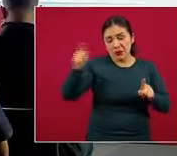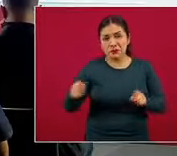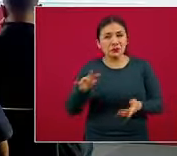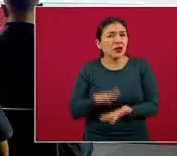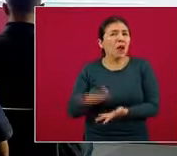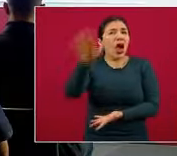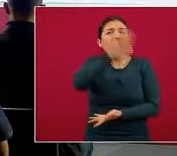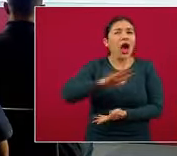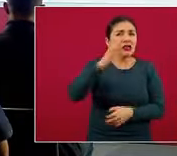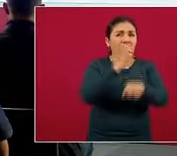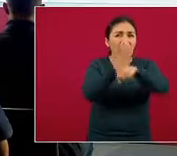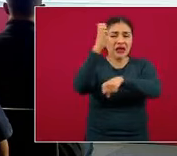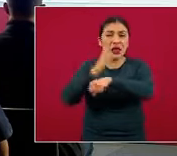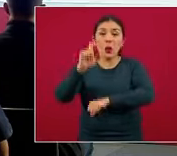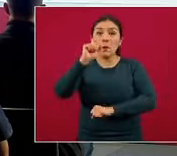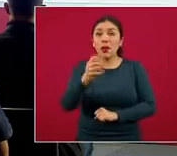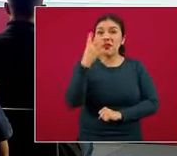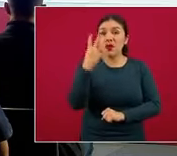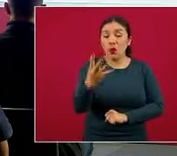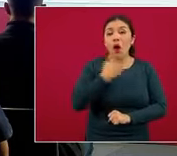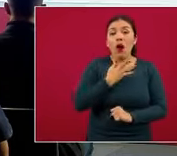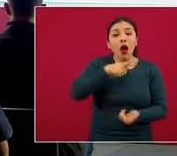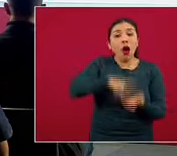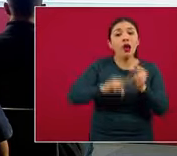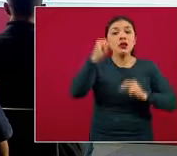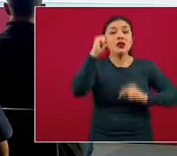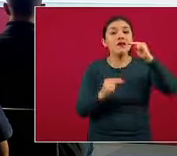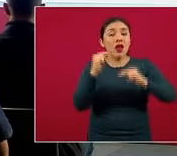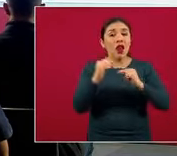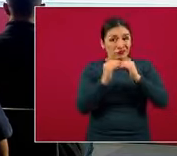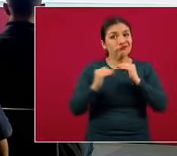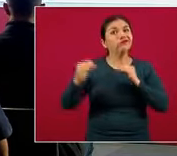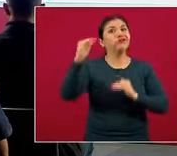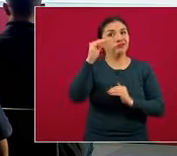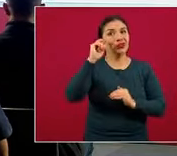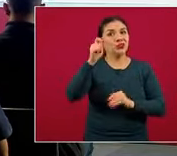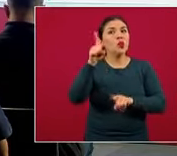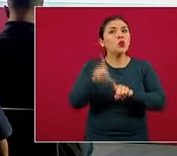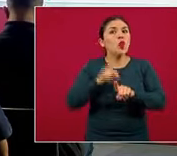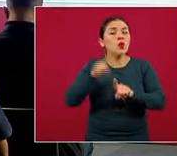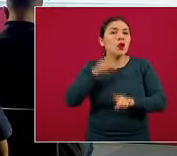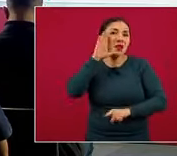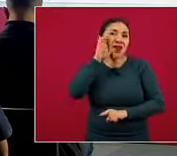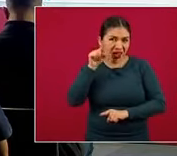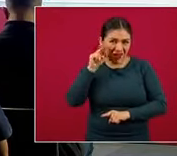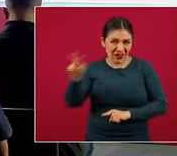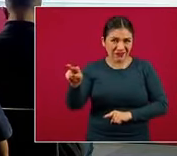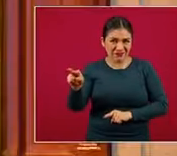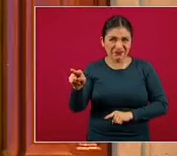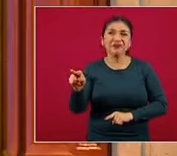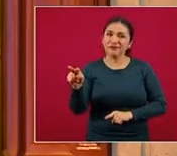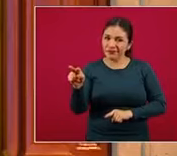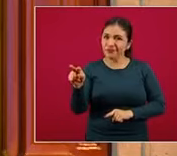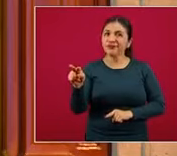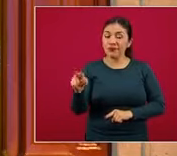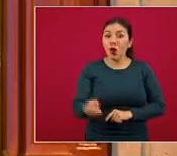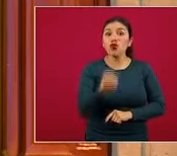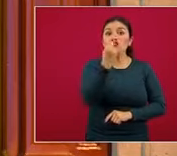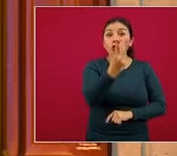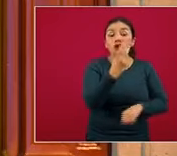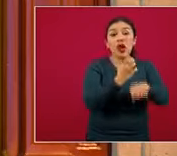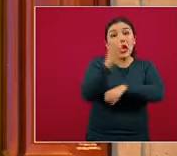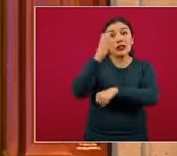mayoría de las entidades, 24 de ellas, se encuentran en un nivel de riesgo alto, que es precisamente el color naranja. 2